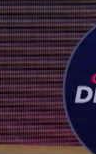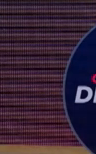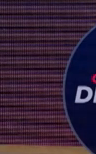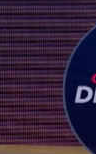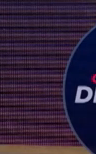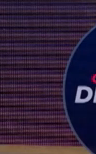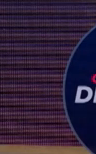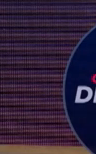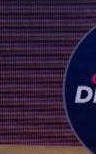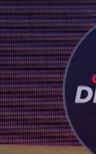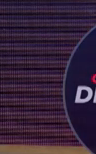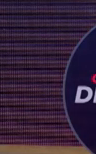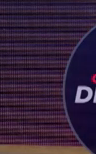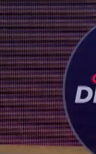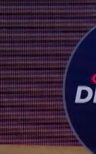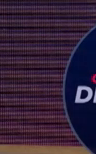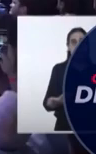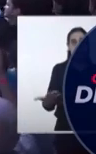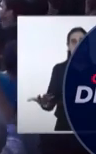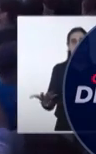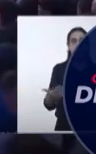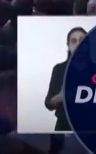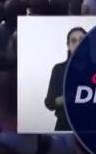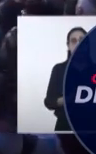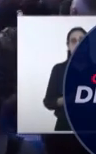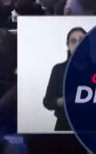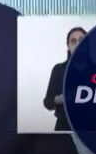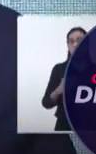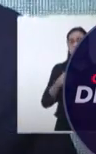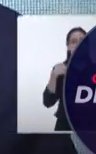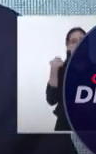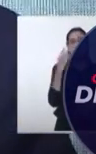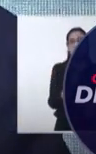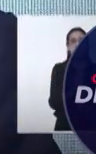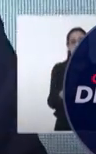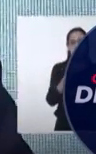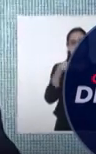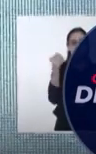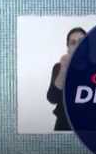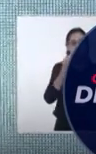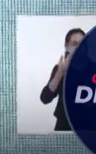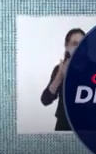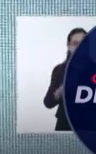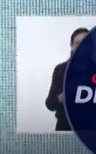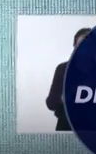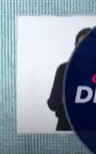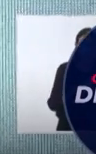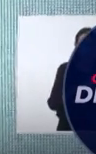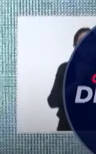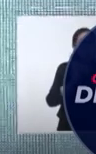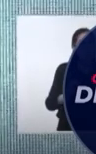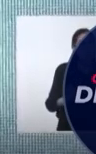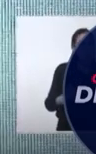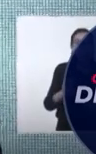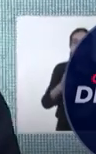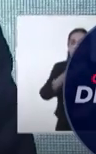nacional, digamos, evaluarán, como decía, primero tratando de que ese gobierno de unidad nacional les permita